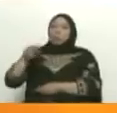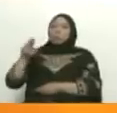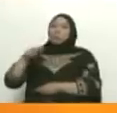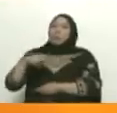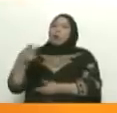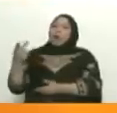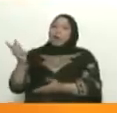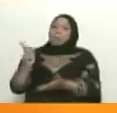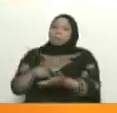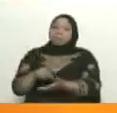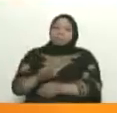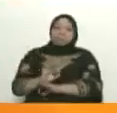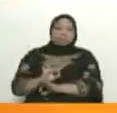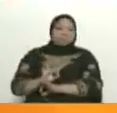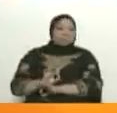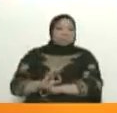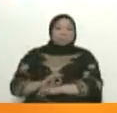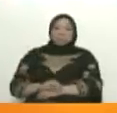apareció.